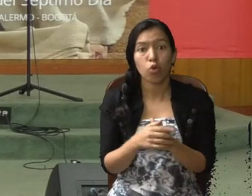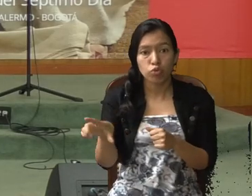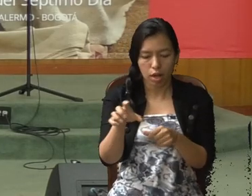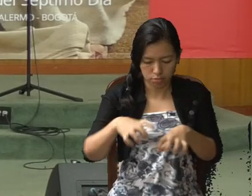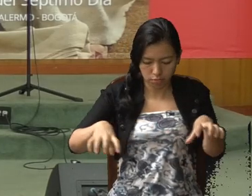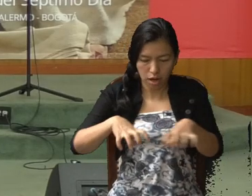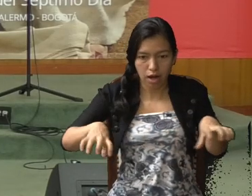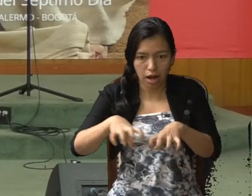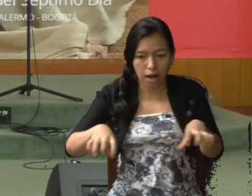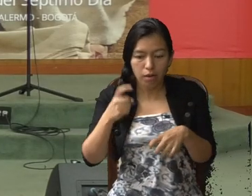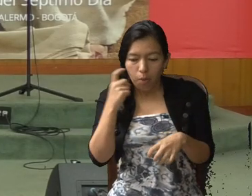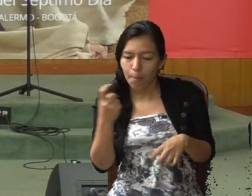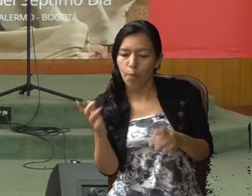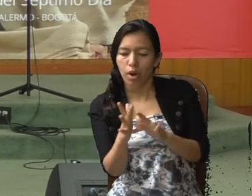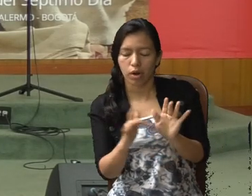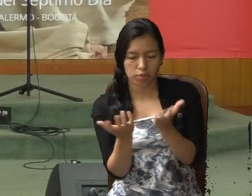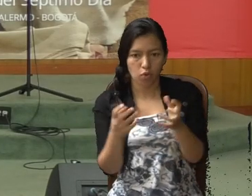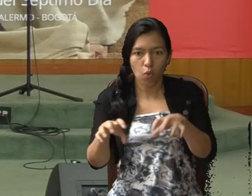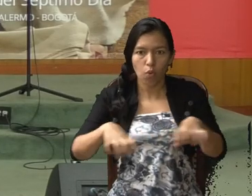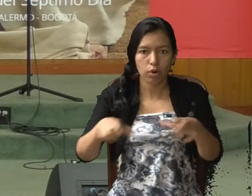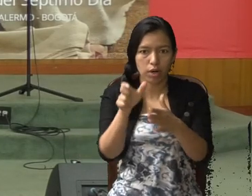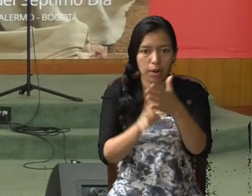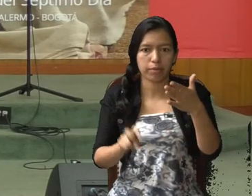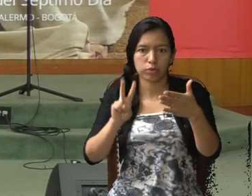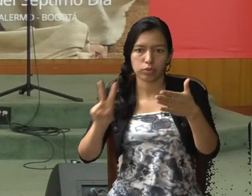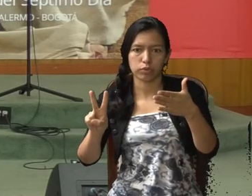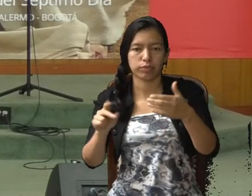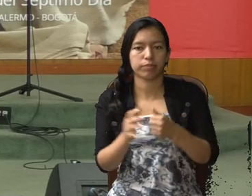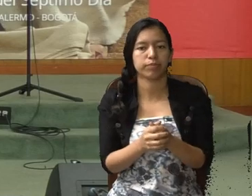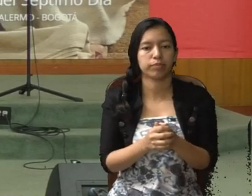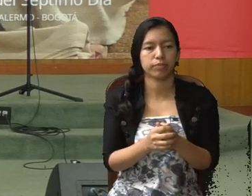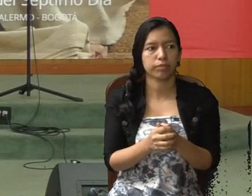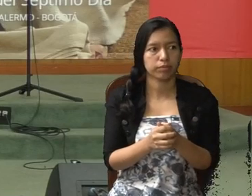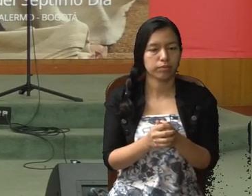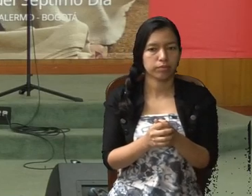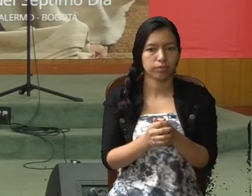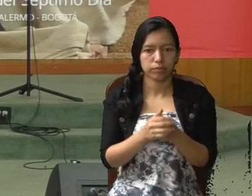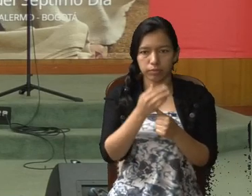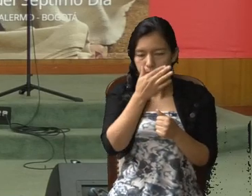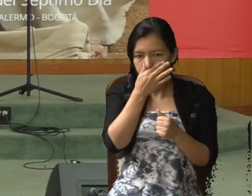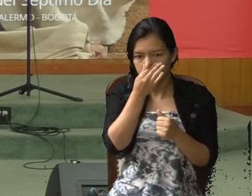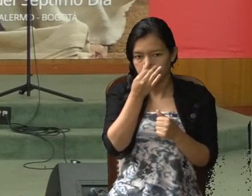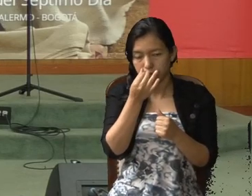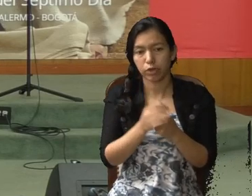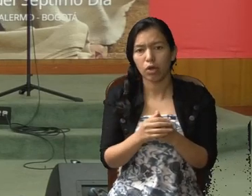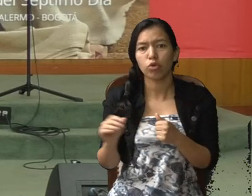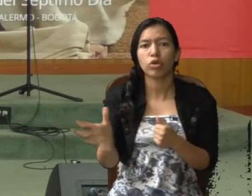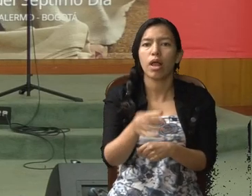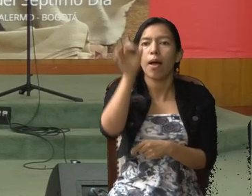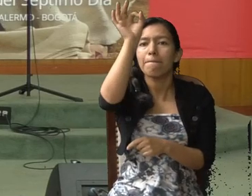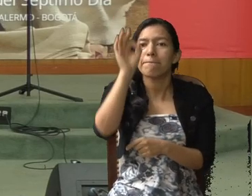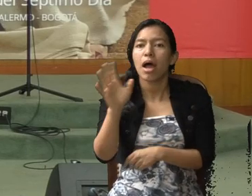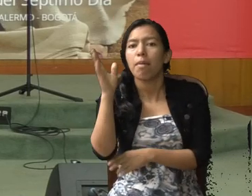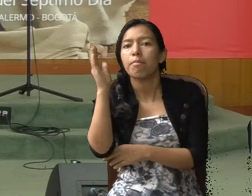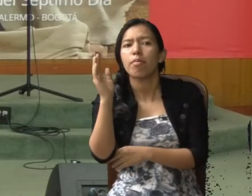capítulo 2. Saben que nosotros podríamos predicar bonito, hablar